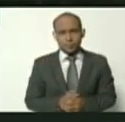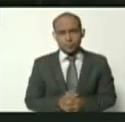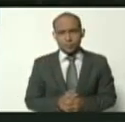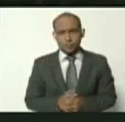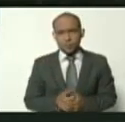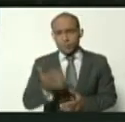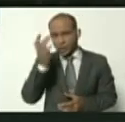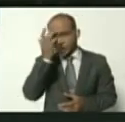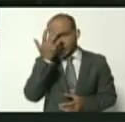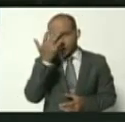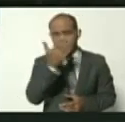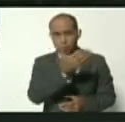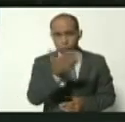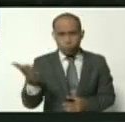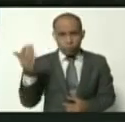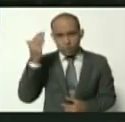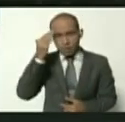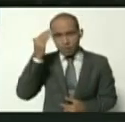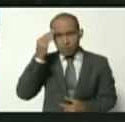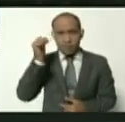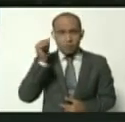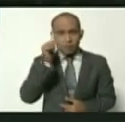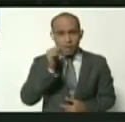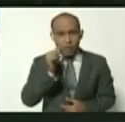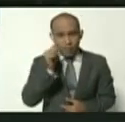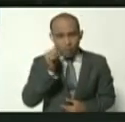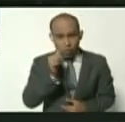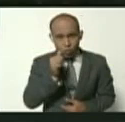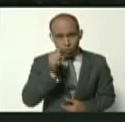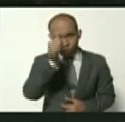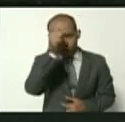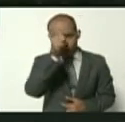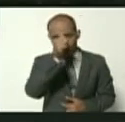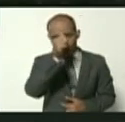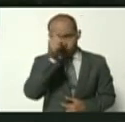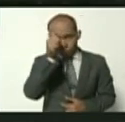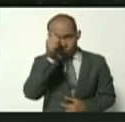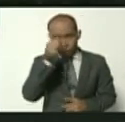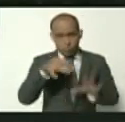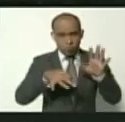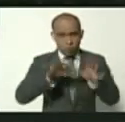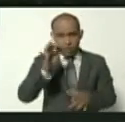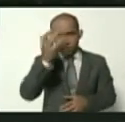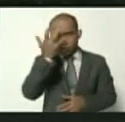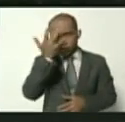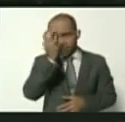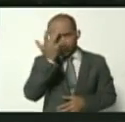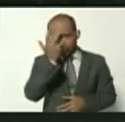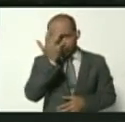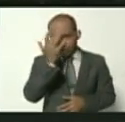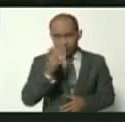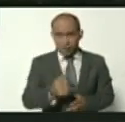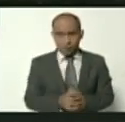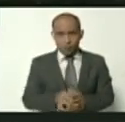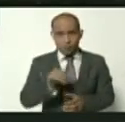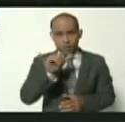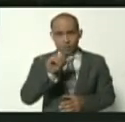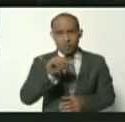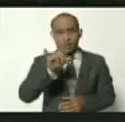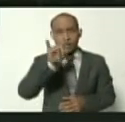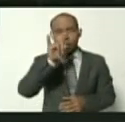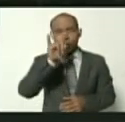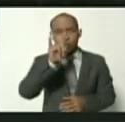Carnaval, como ustedes saben, es sábado y domingo 13 de febrero y